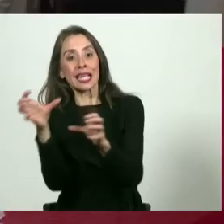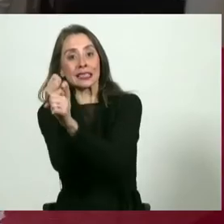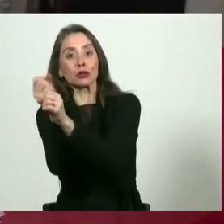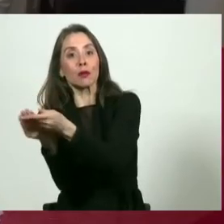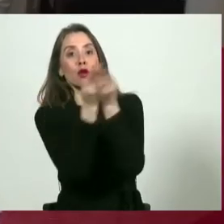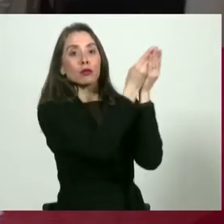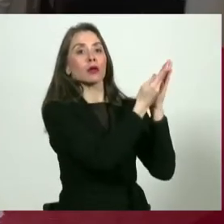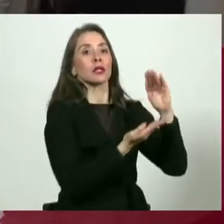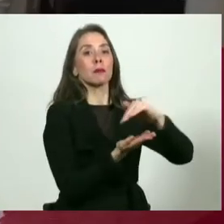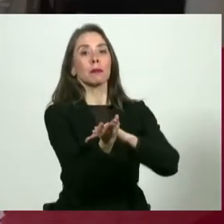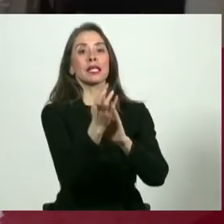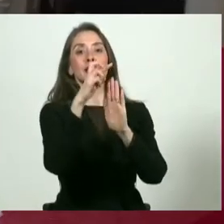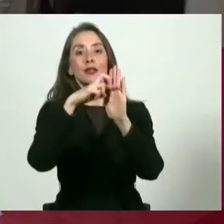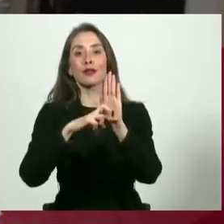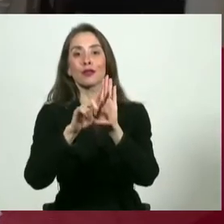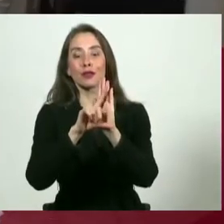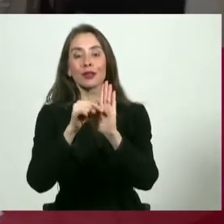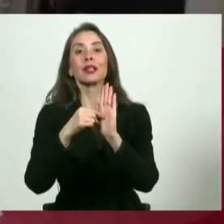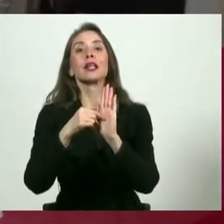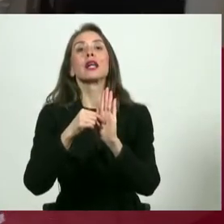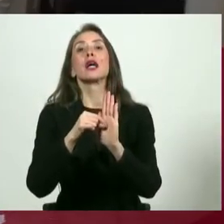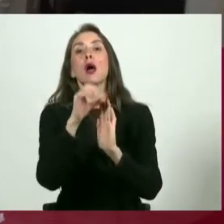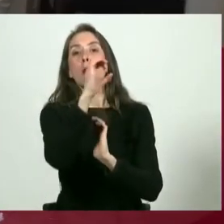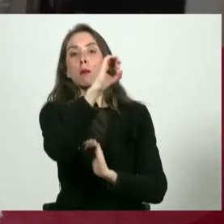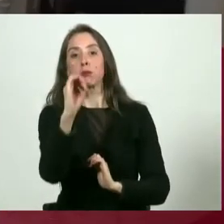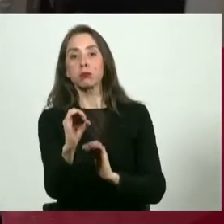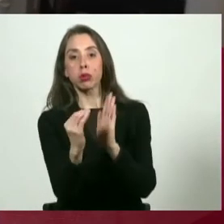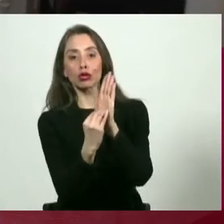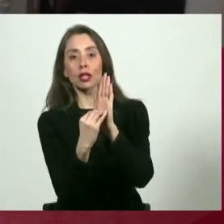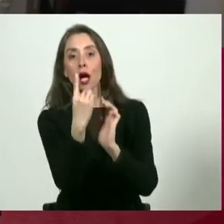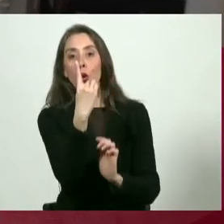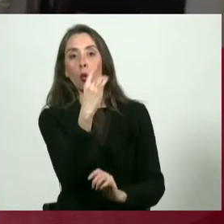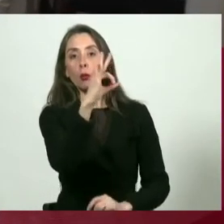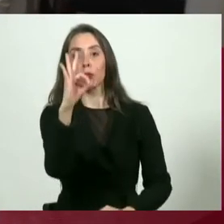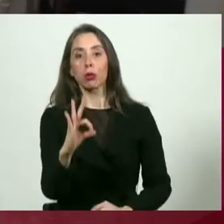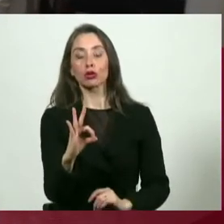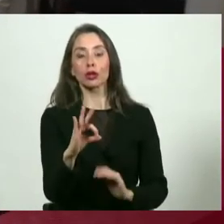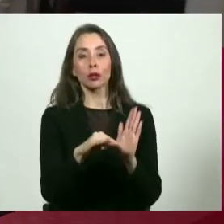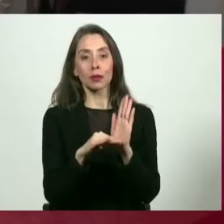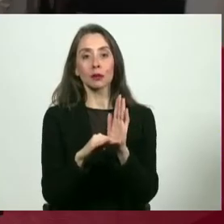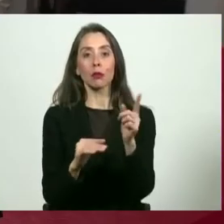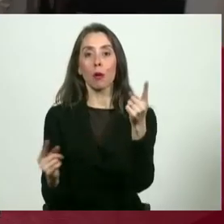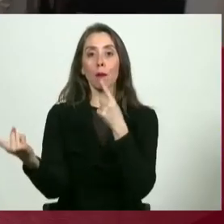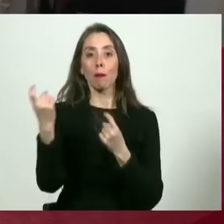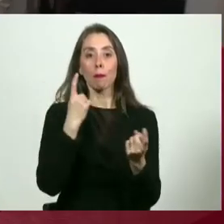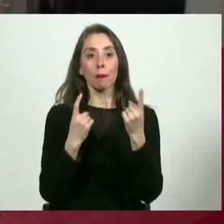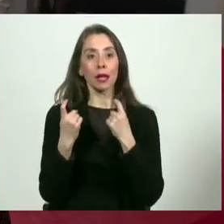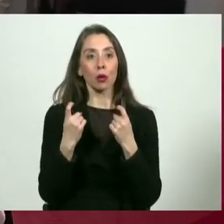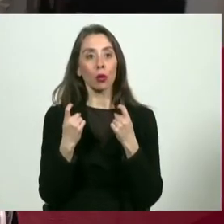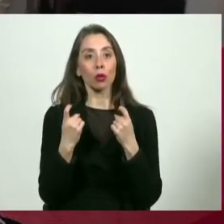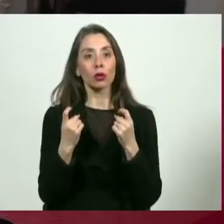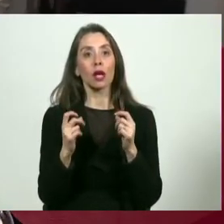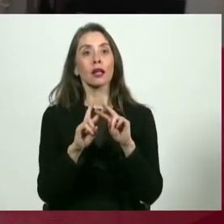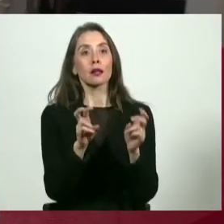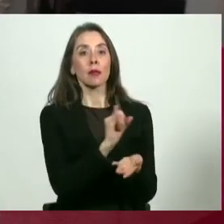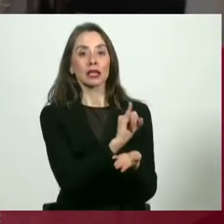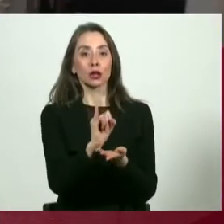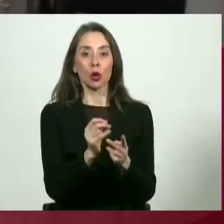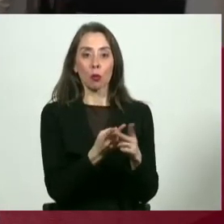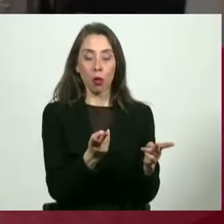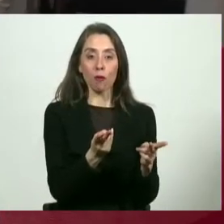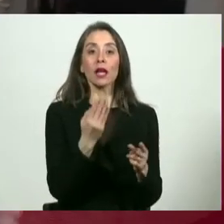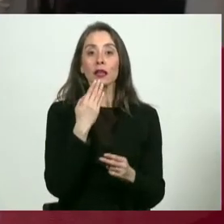comisiones de la Cámara y del Senado, lo que revela el interés que existía de los parlamentarios de trabajar, y fundamentalmente de la